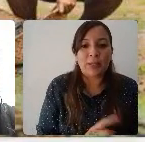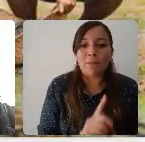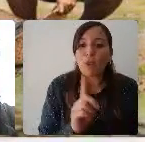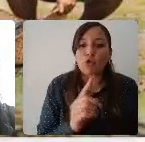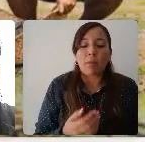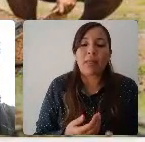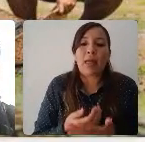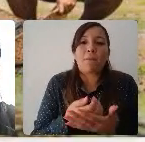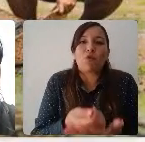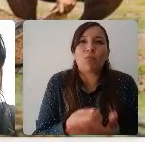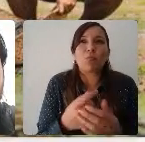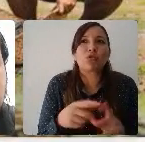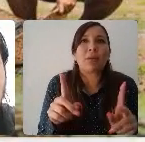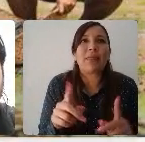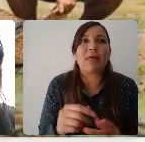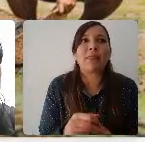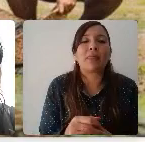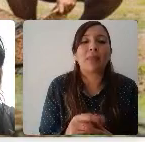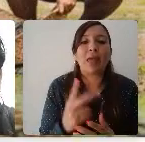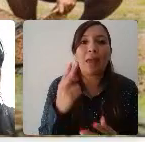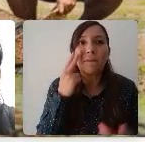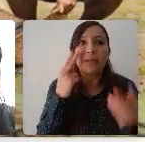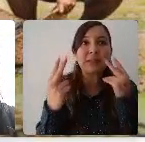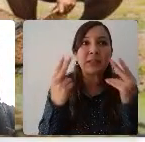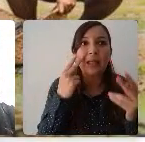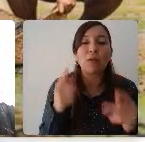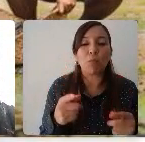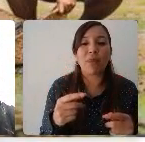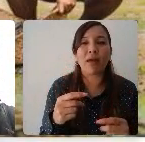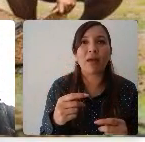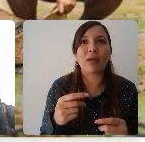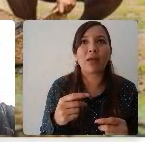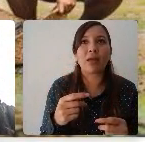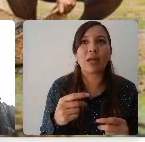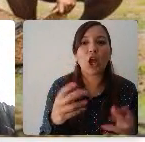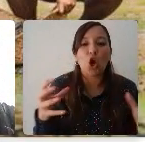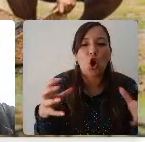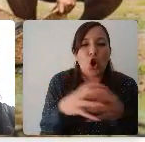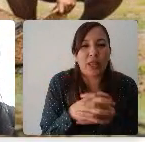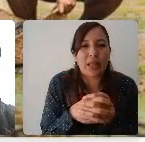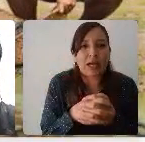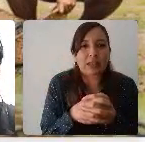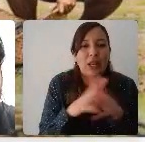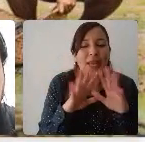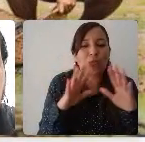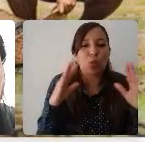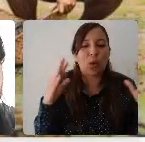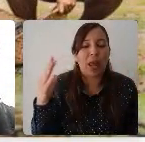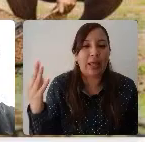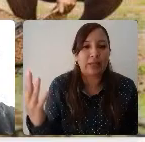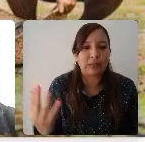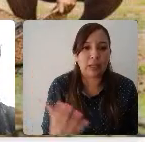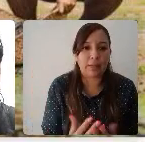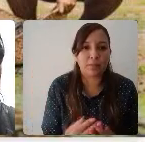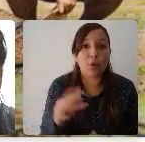brindan la posibilidad de que los visitantes puedan lograr poder conectarse con la naturaleza, sino